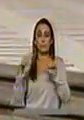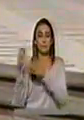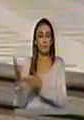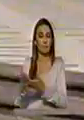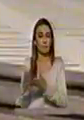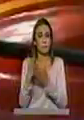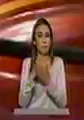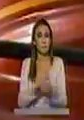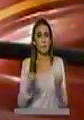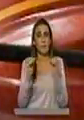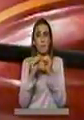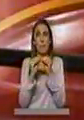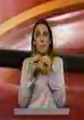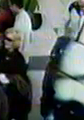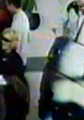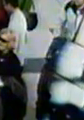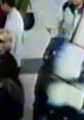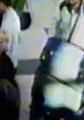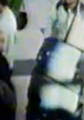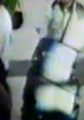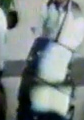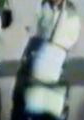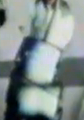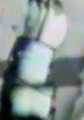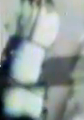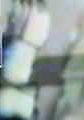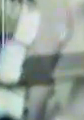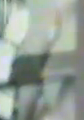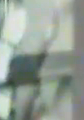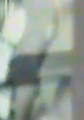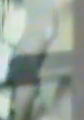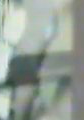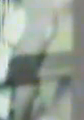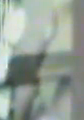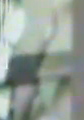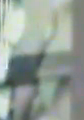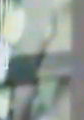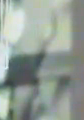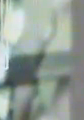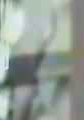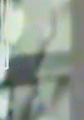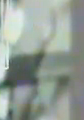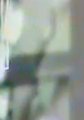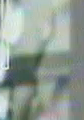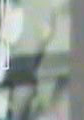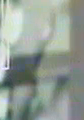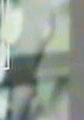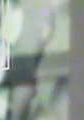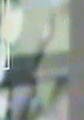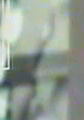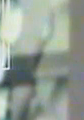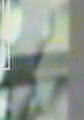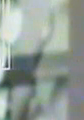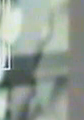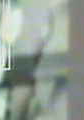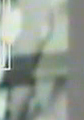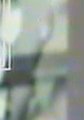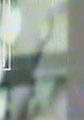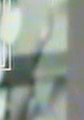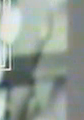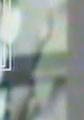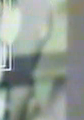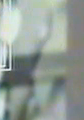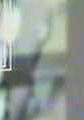una amplia gama de lugares que escoger. Según cifras del Ministerio de Turismo, el año pasado, durante los feriados nacionales, la dinamización económica se ubicó